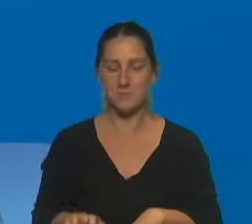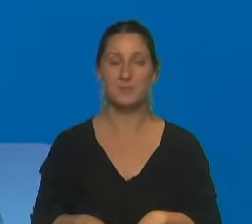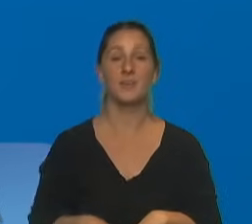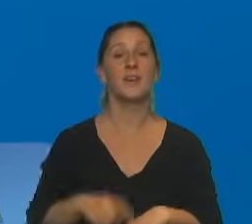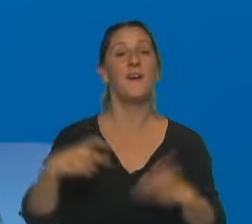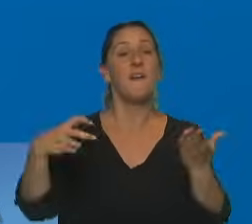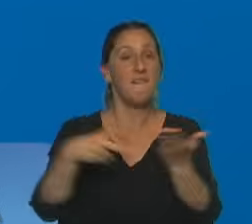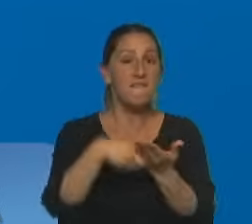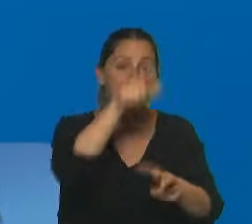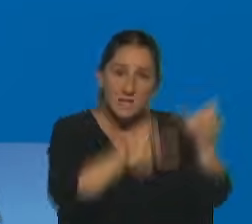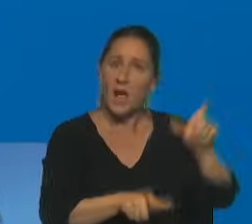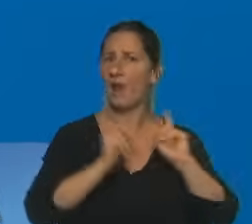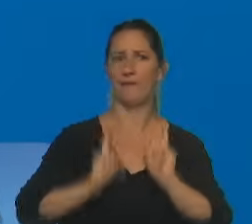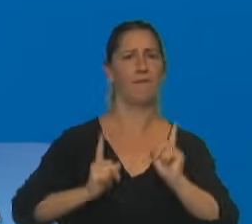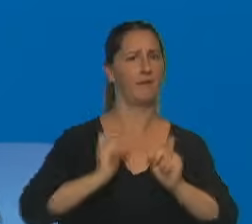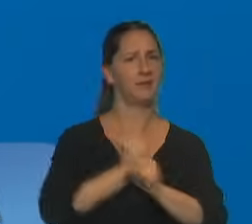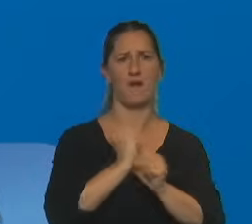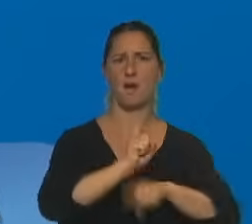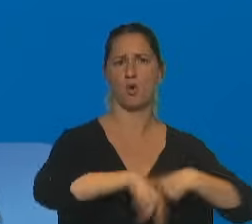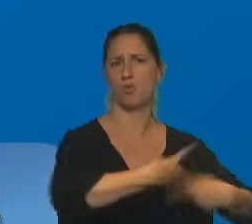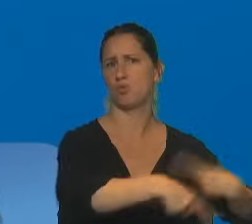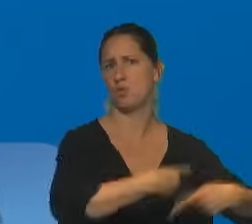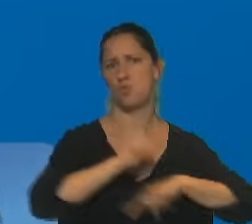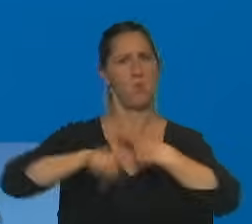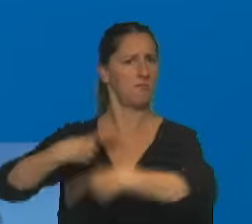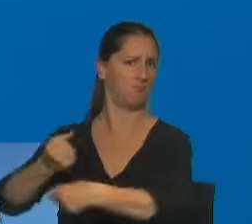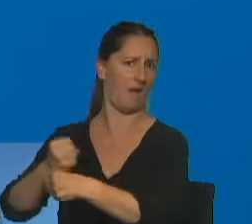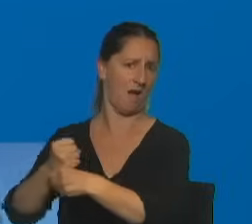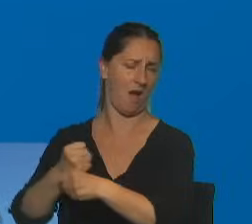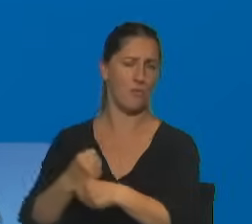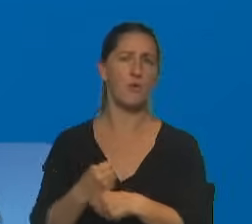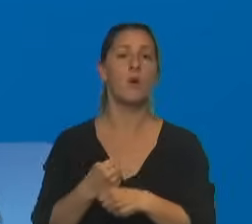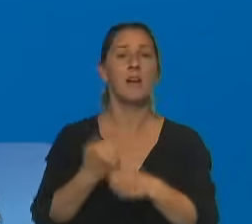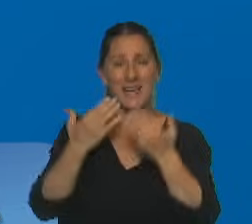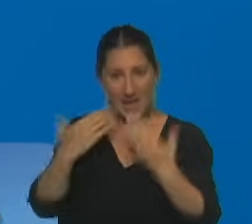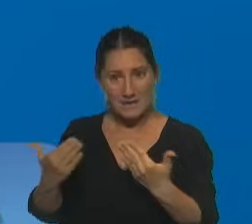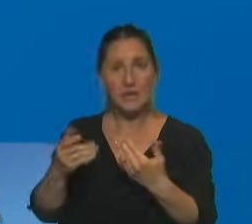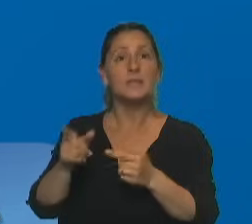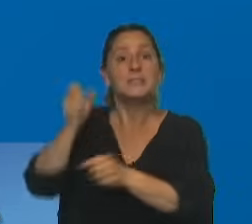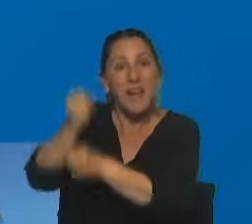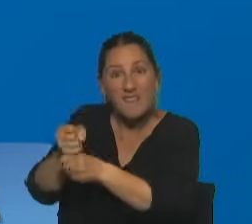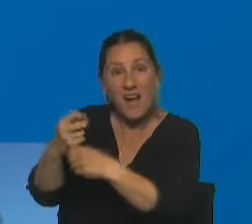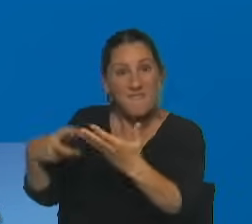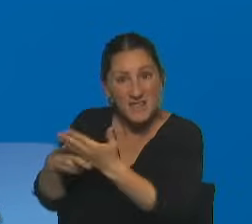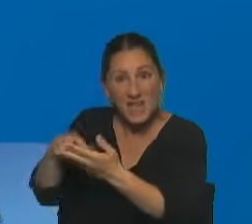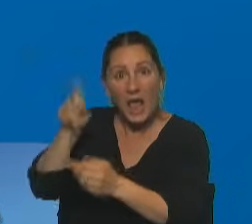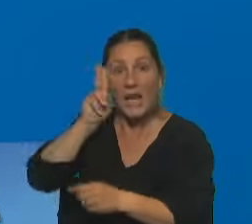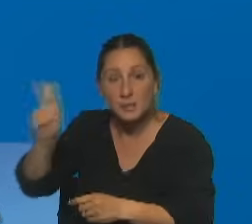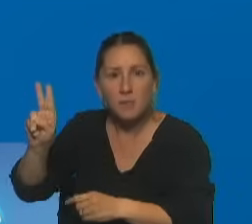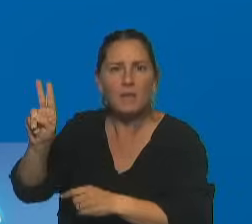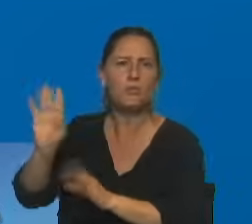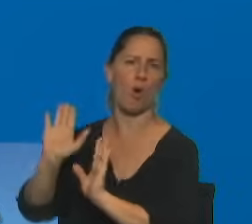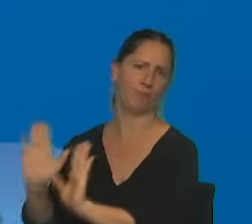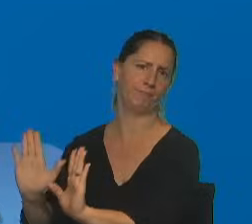ellos todavía están trabajando, les agradecemos y por respeto a ellos también les pedimos a todos que